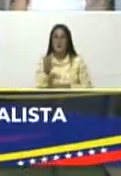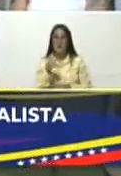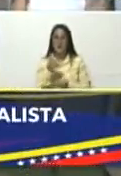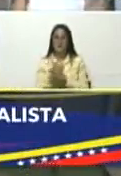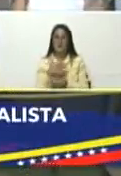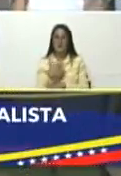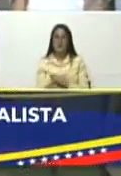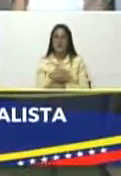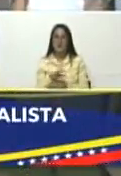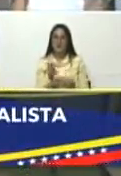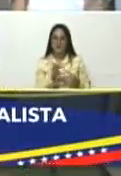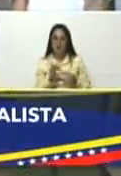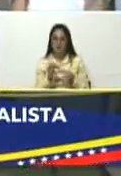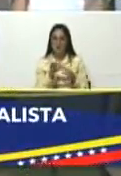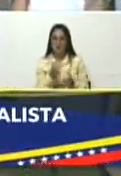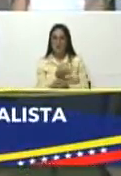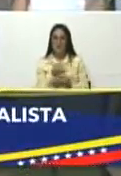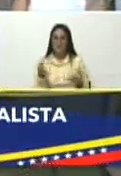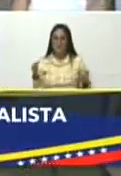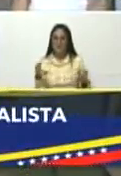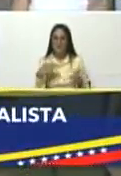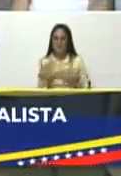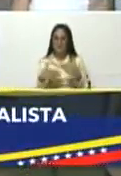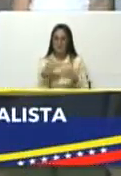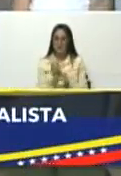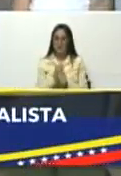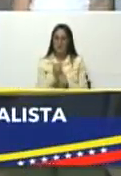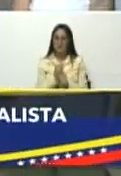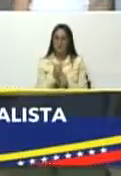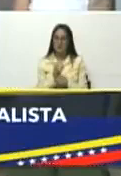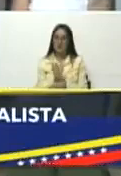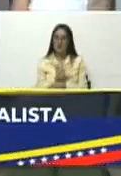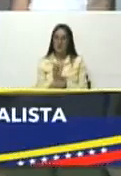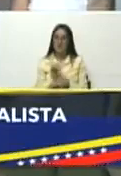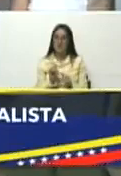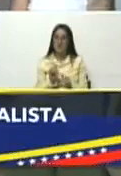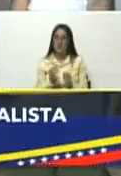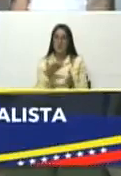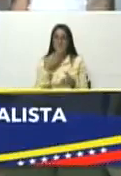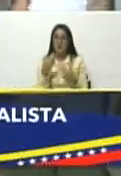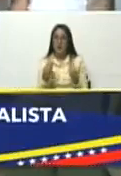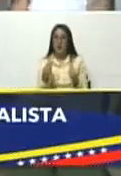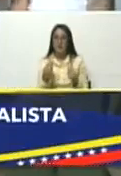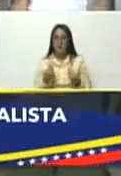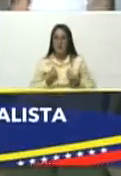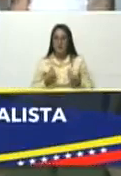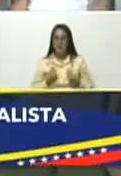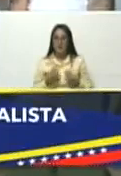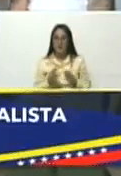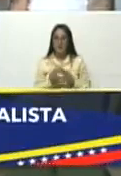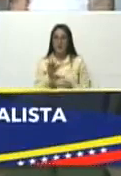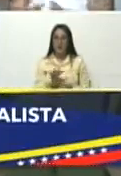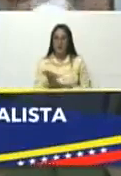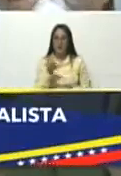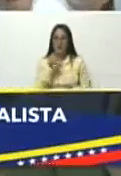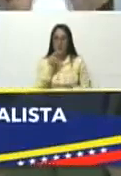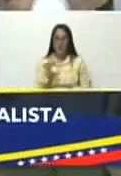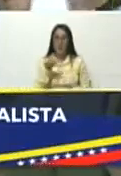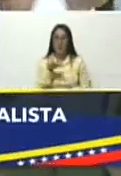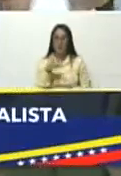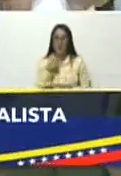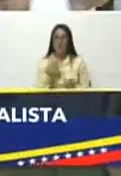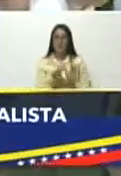La articulación perfecta, hemos estado trabajando en función de llevar la mejor calidad de vida a todo el pueblo, como lo manda